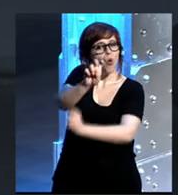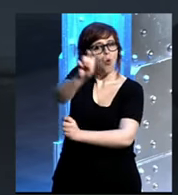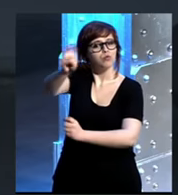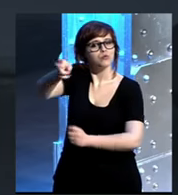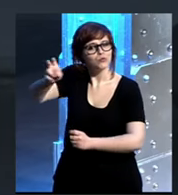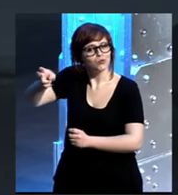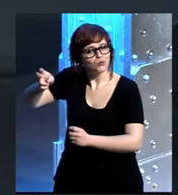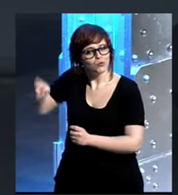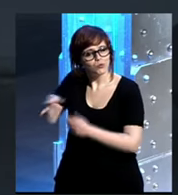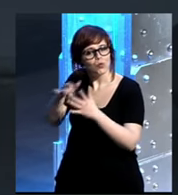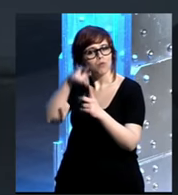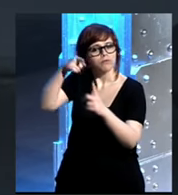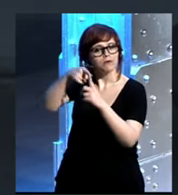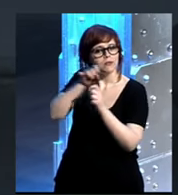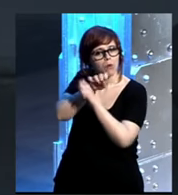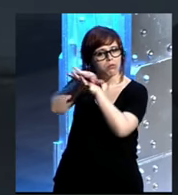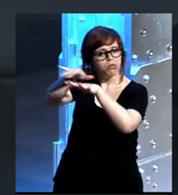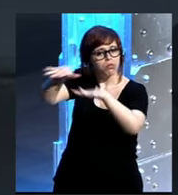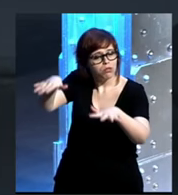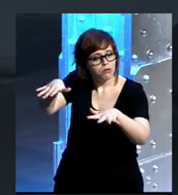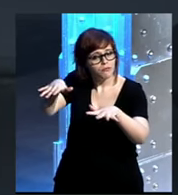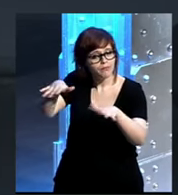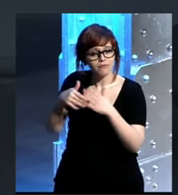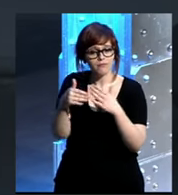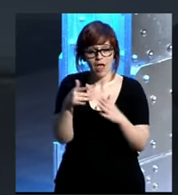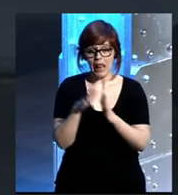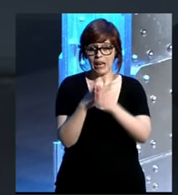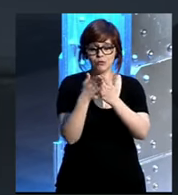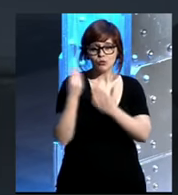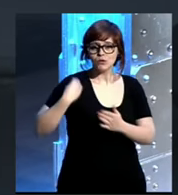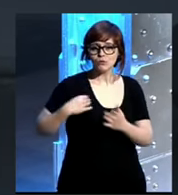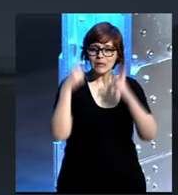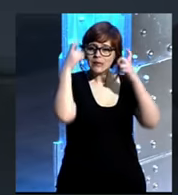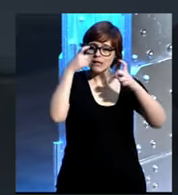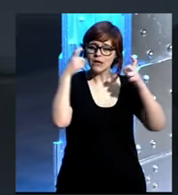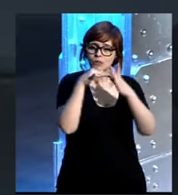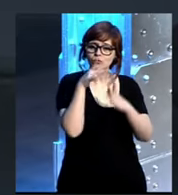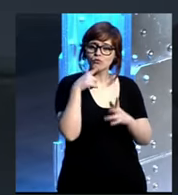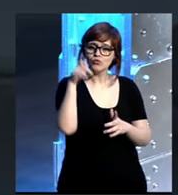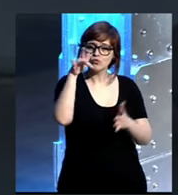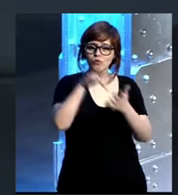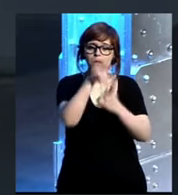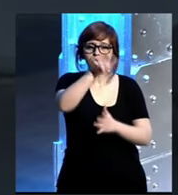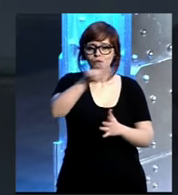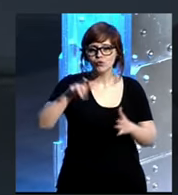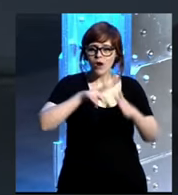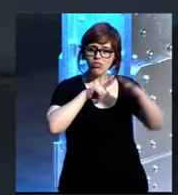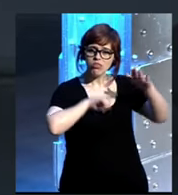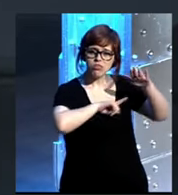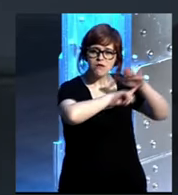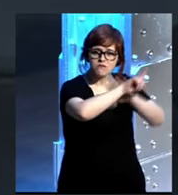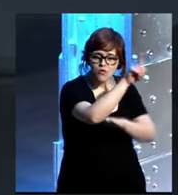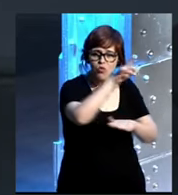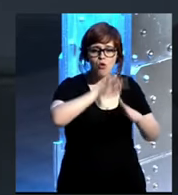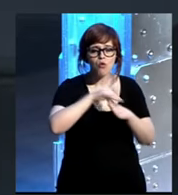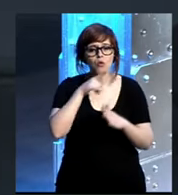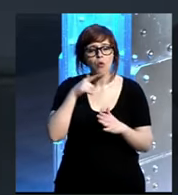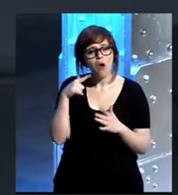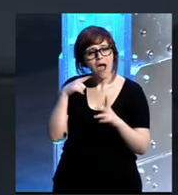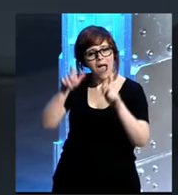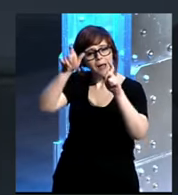él es enseñarlo en muchísimos sitios, en desarrolladores, en emprendedores, en lo que sea, para que de ahí surja